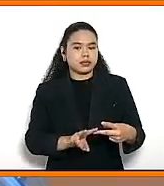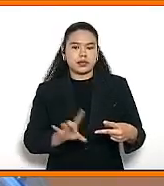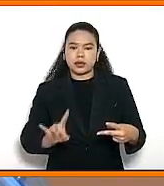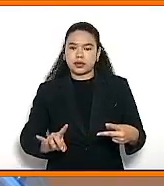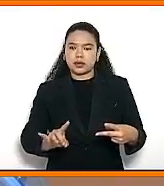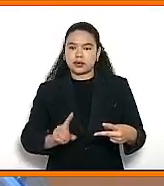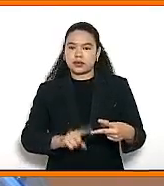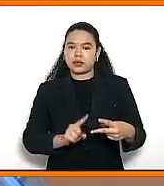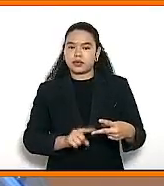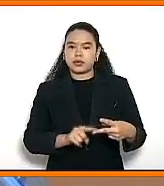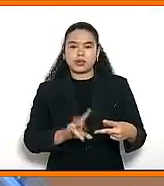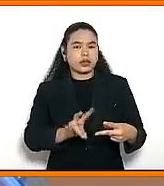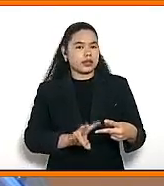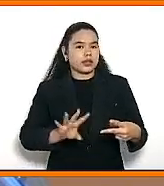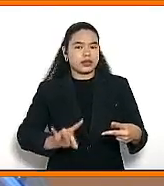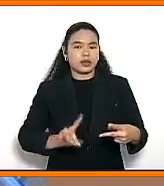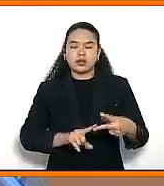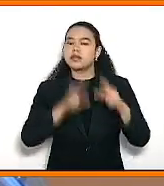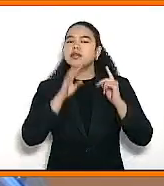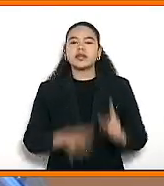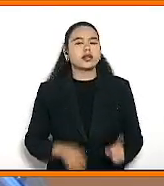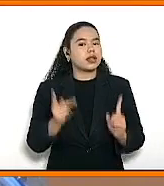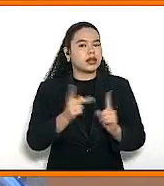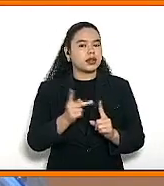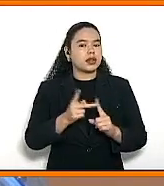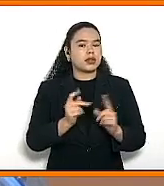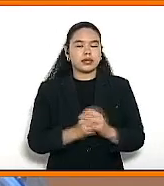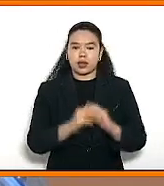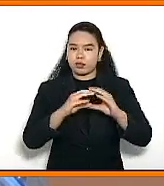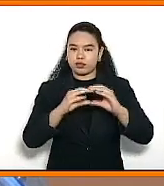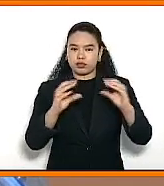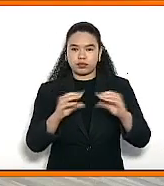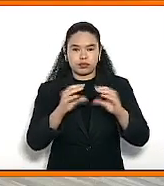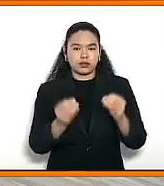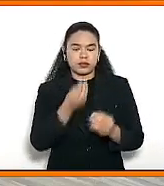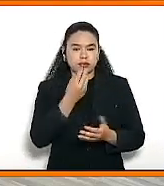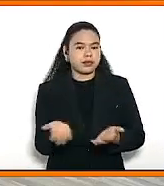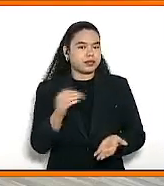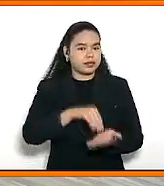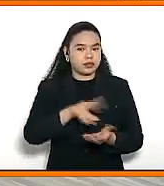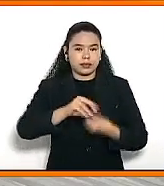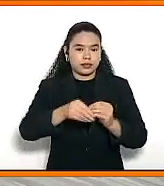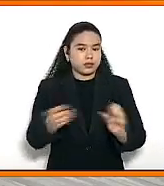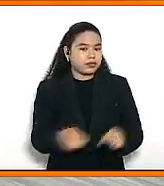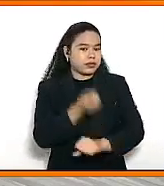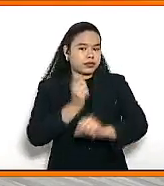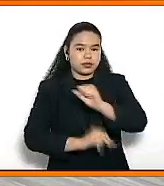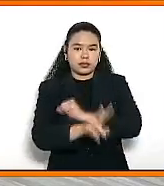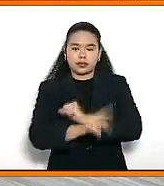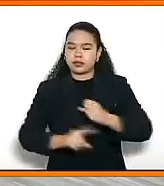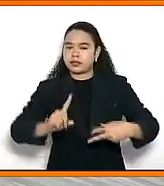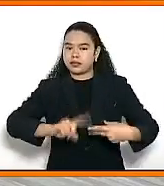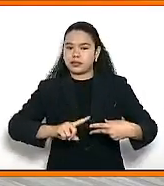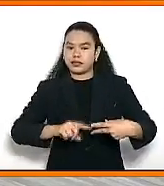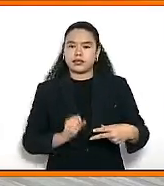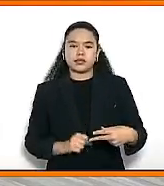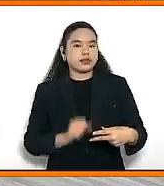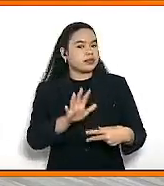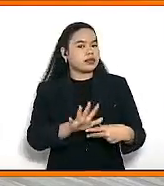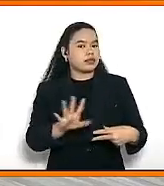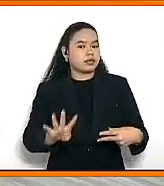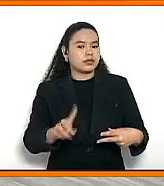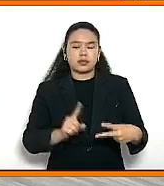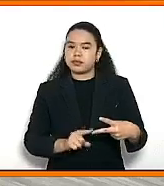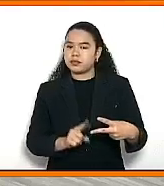8, segundo número ganador, 78, con su catachada butuco. Con mucho gusto te repito, los números ganadores en premiados, posición 1,